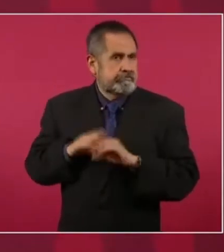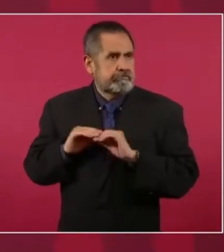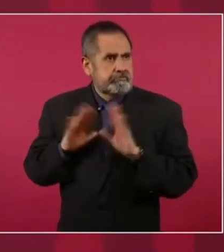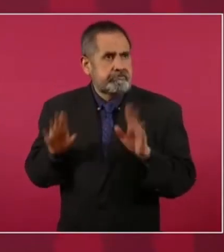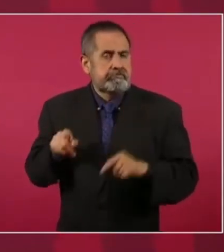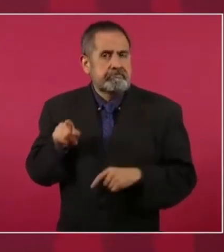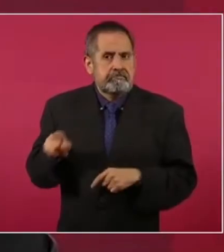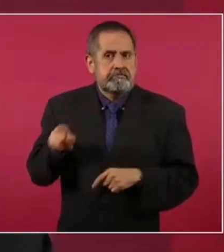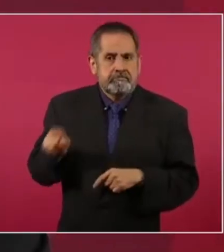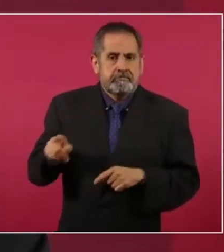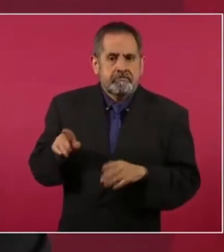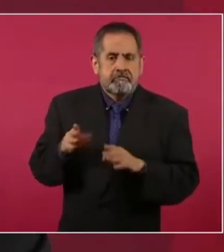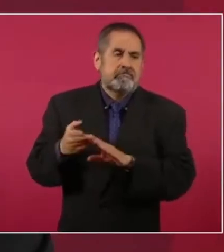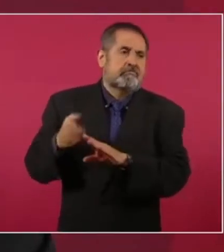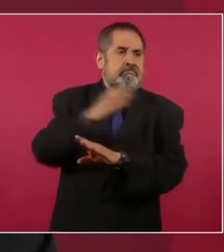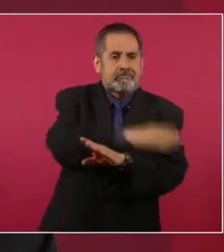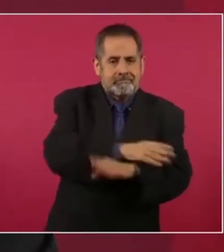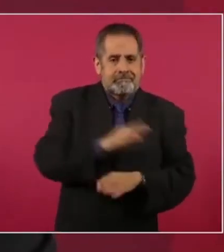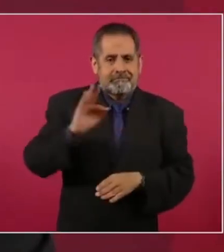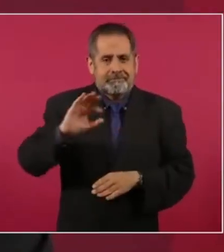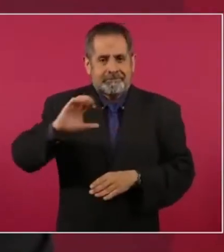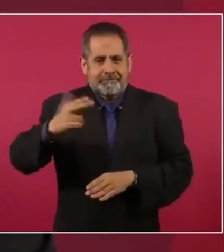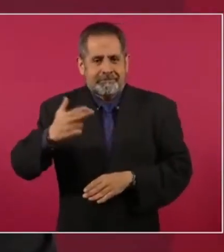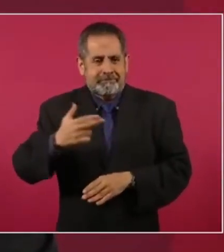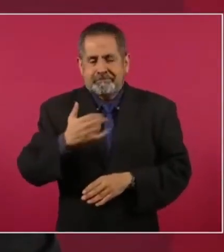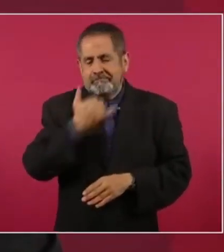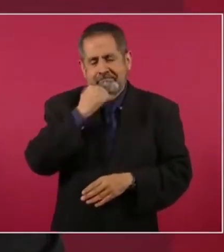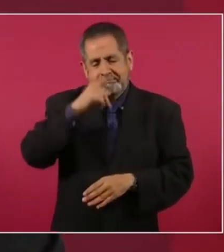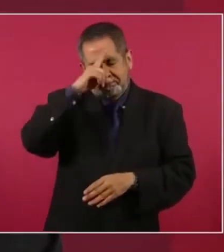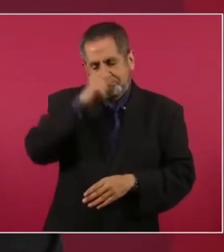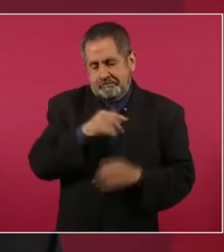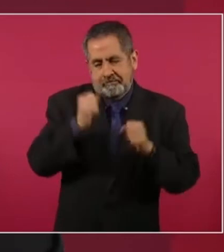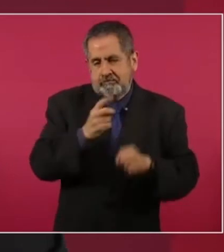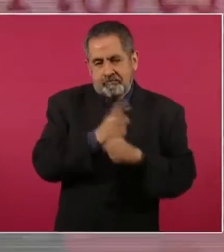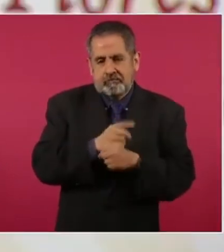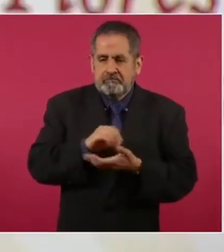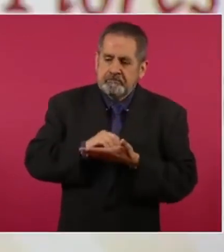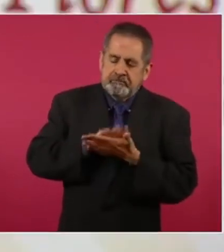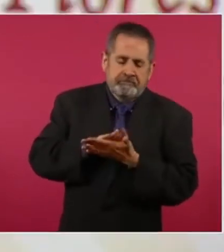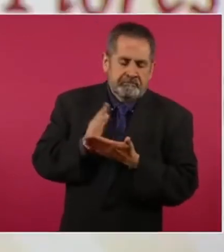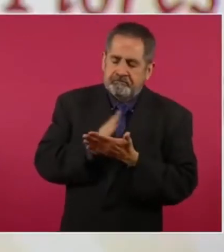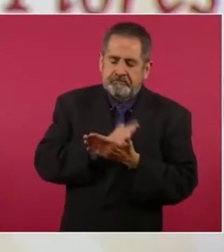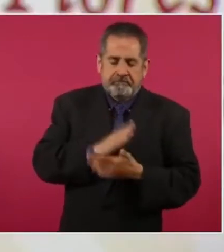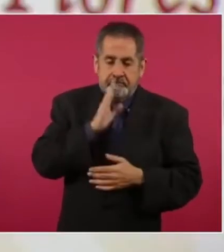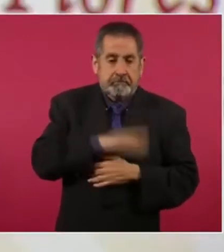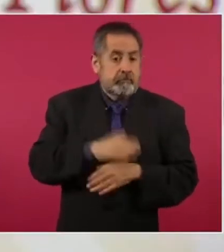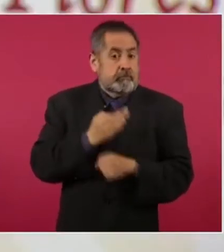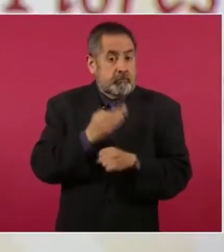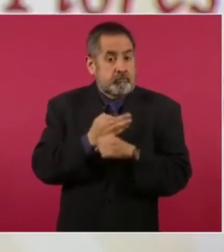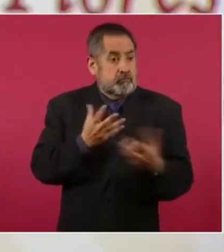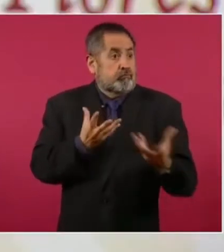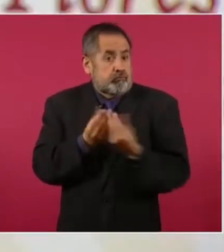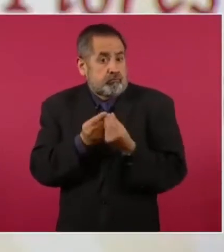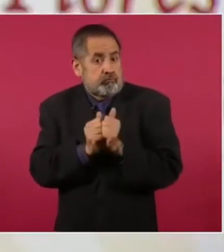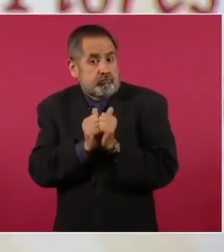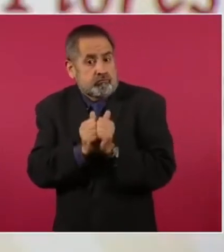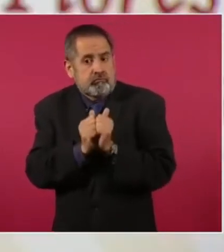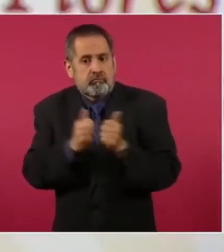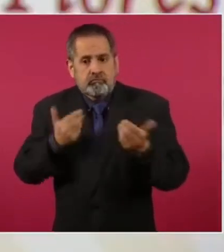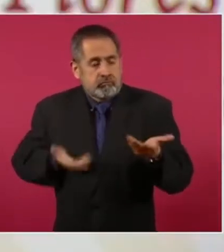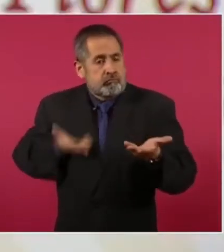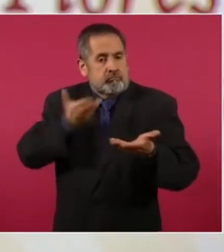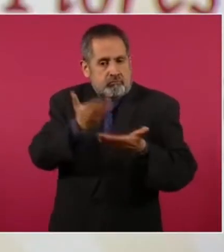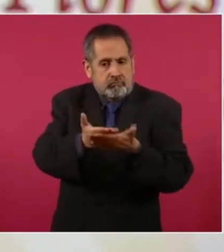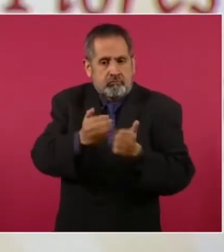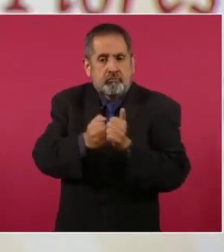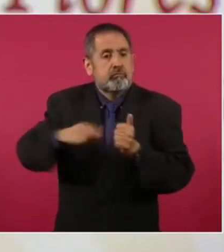que implicó esa estrategia fallida de seguridad y tomaron nota de ello y están participando muy de cerca en las propuestas que ha hecho